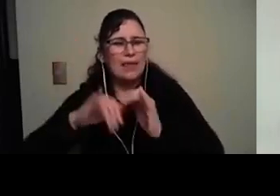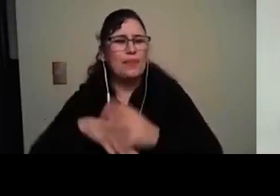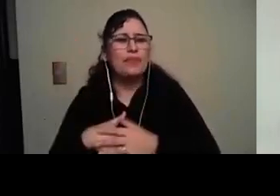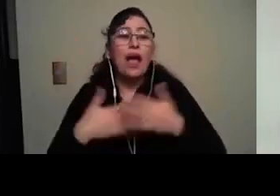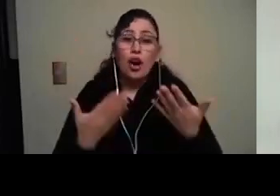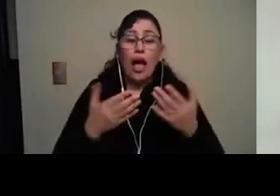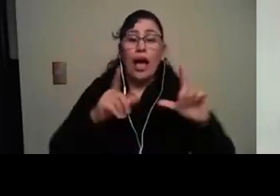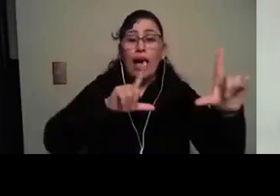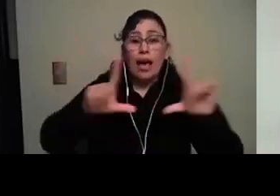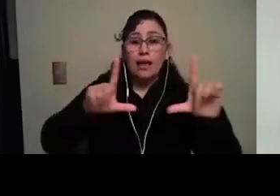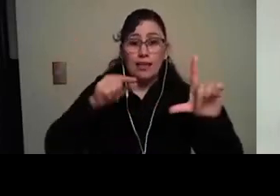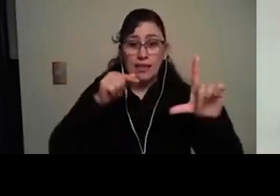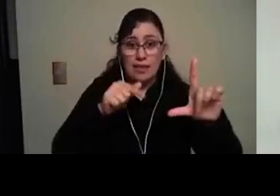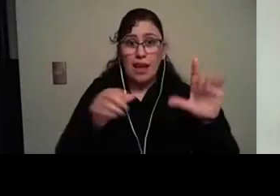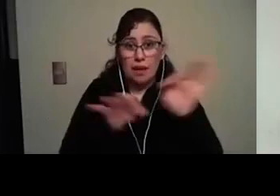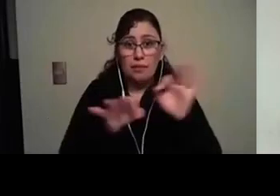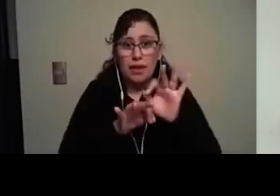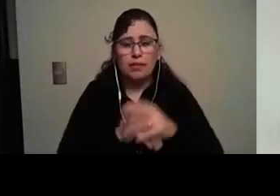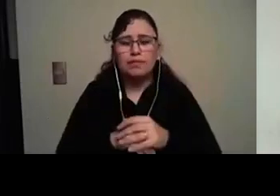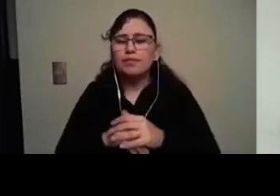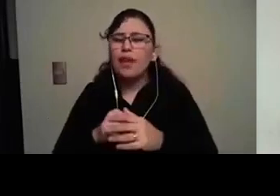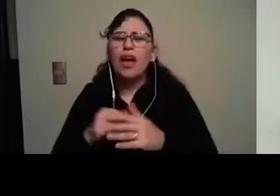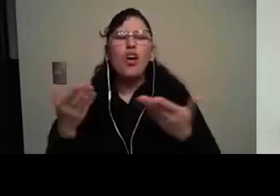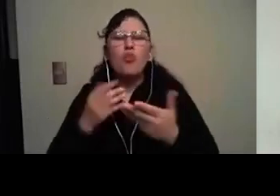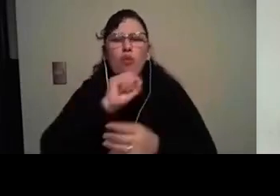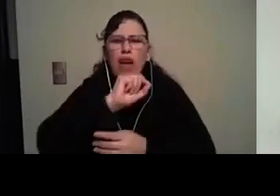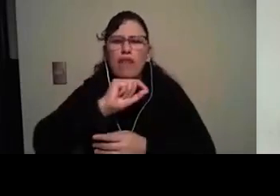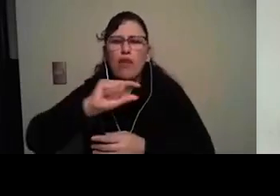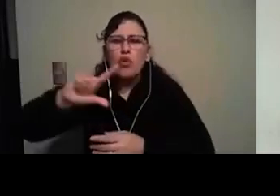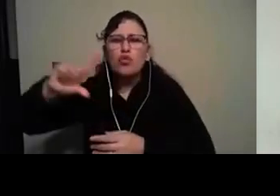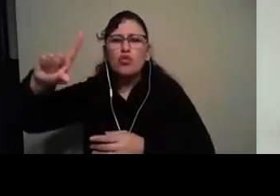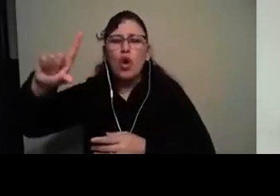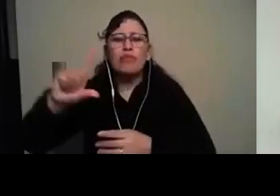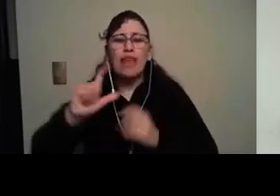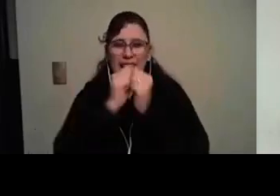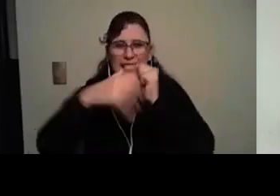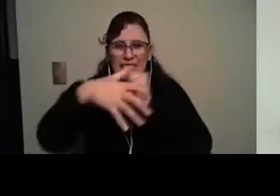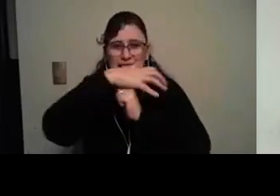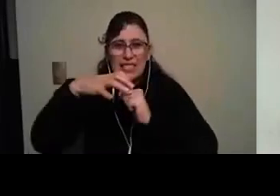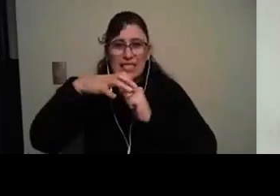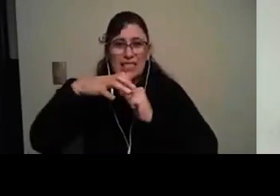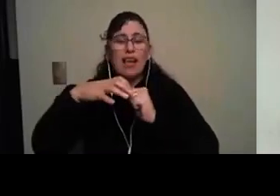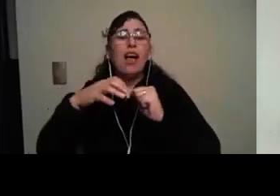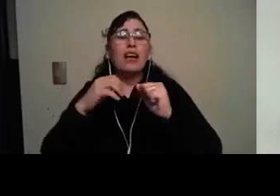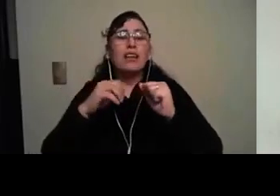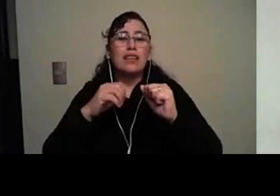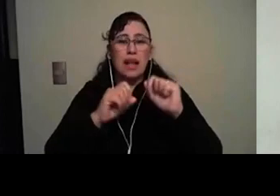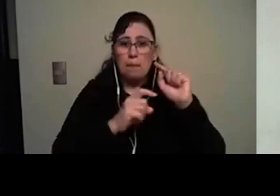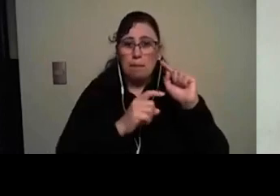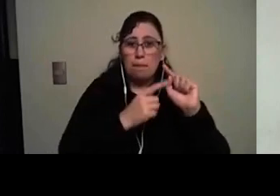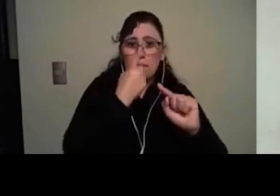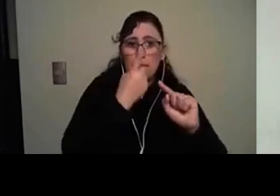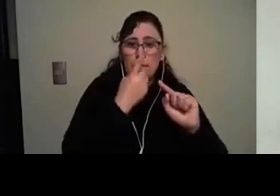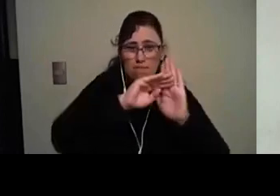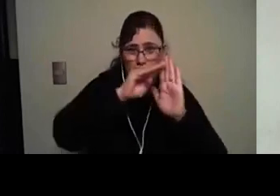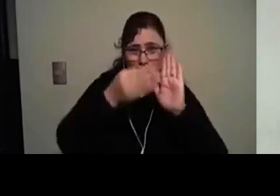lo que describía era la evolución ya y el crecimiento del sistema nervioso central desde los primeros meses de gestación